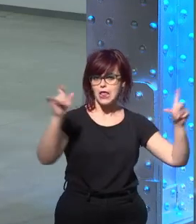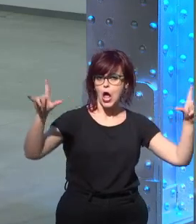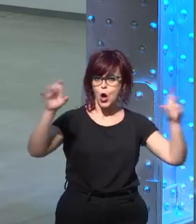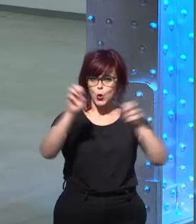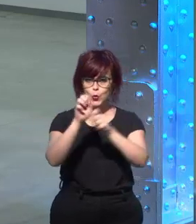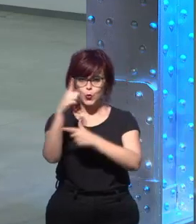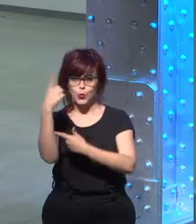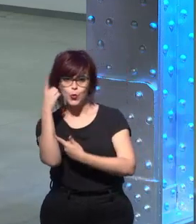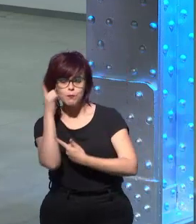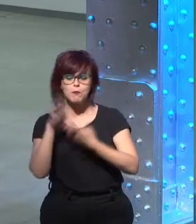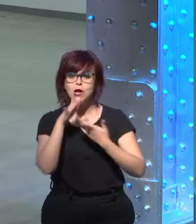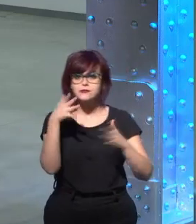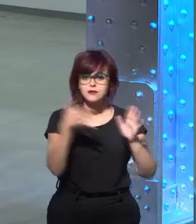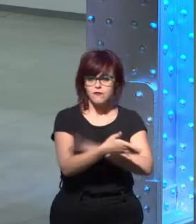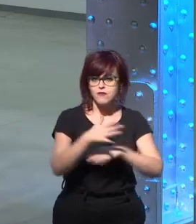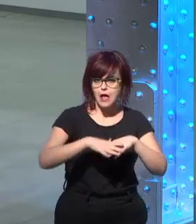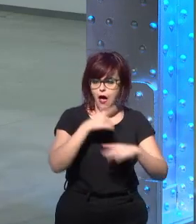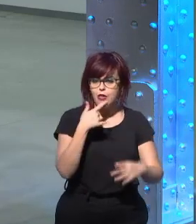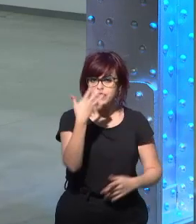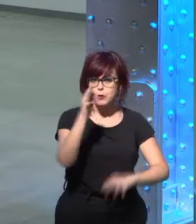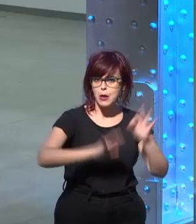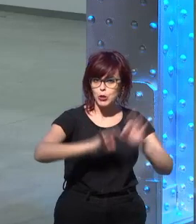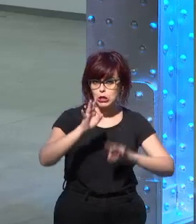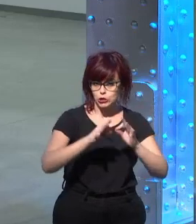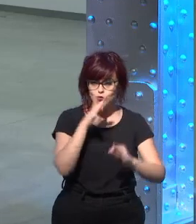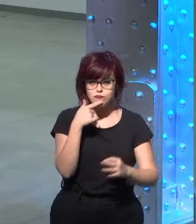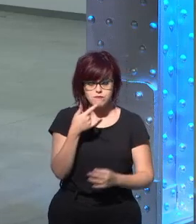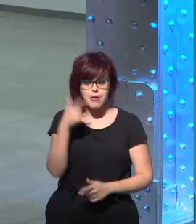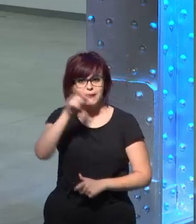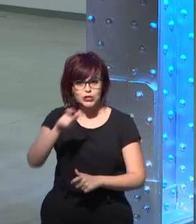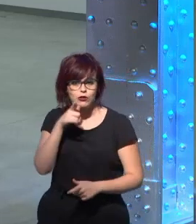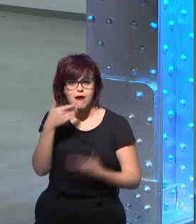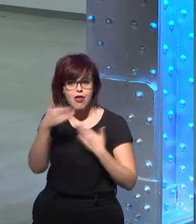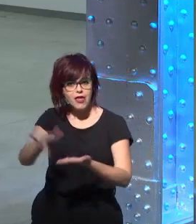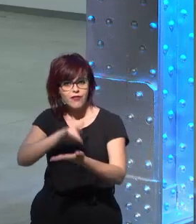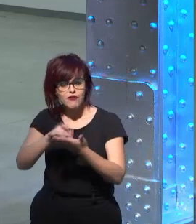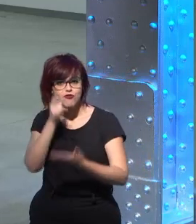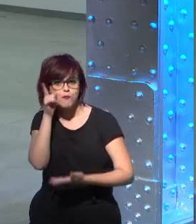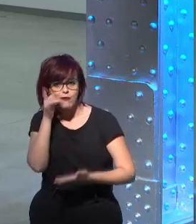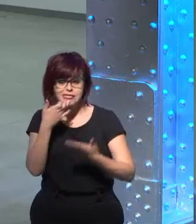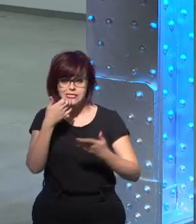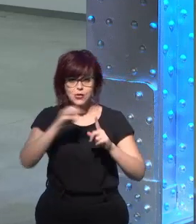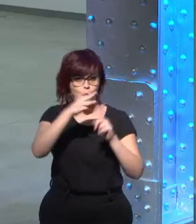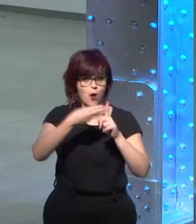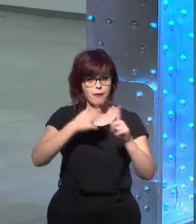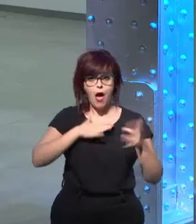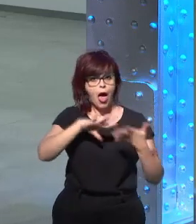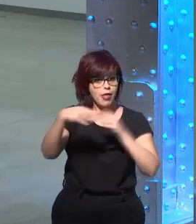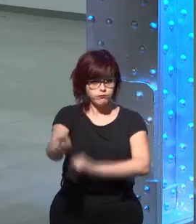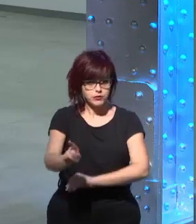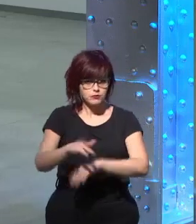renunciando a casi el 50% de nuestro tráfico si no fueran nuestras páginas visualizables con estos